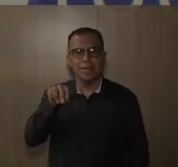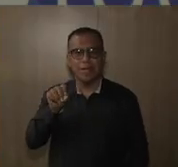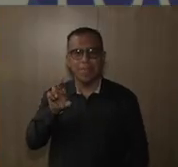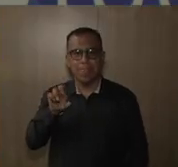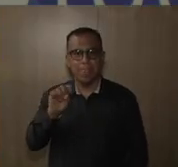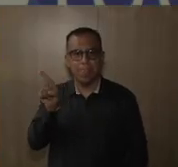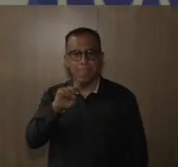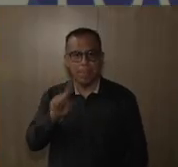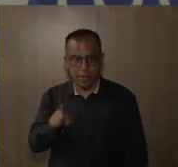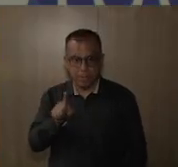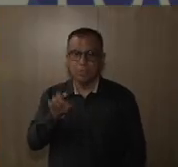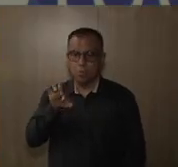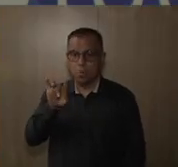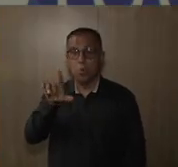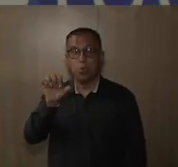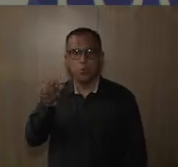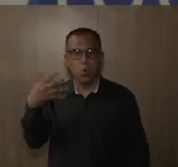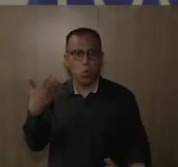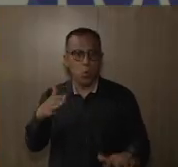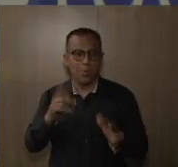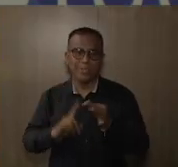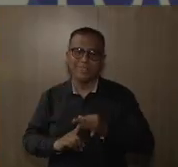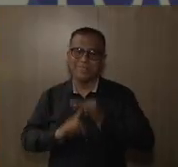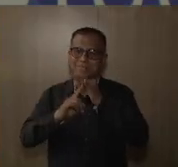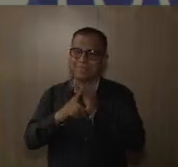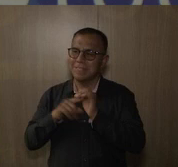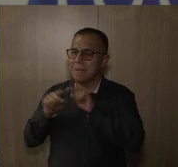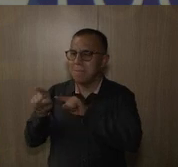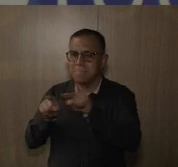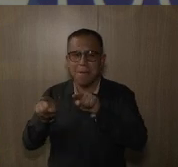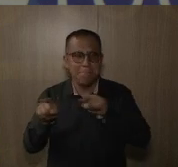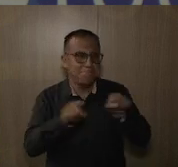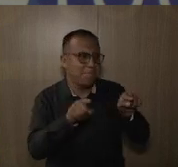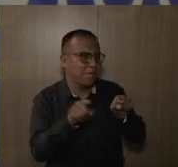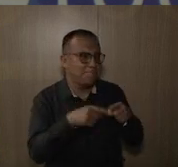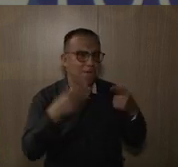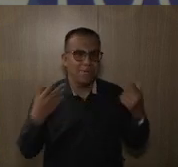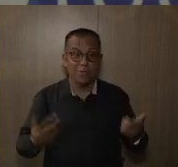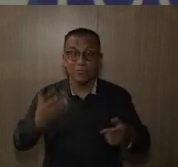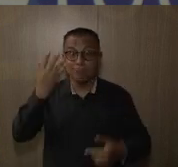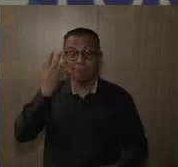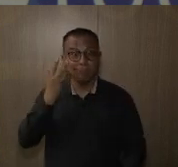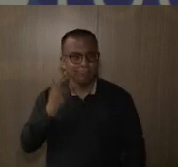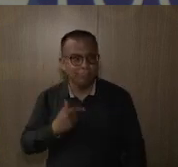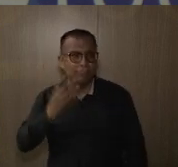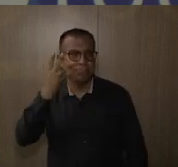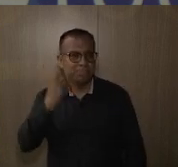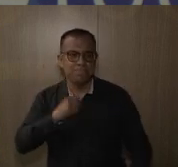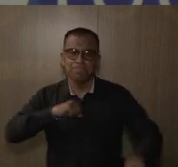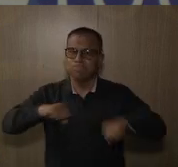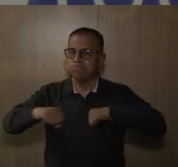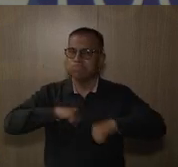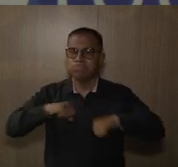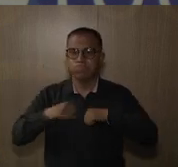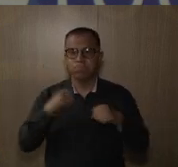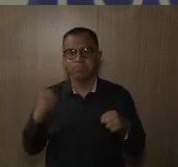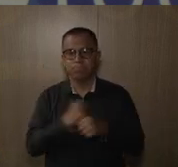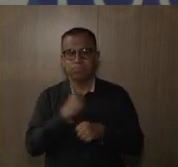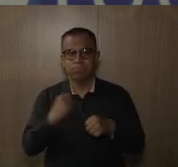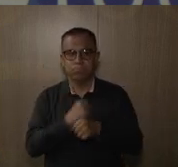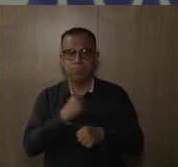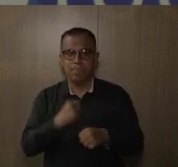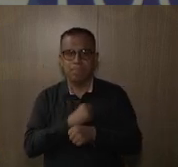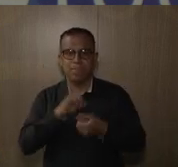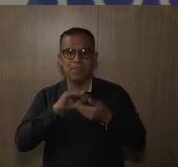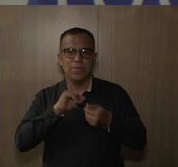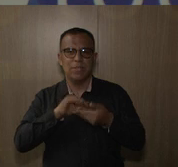preparó un recorrido muy especial con algunas de las personas que día a día trabajan para facilitar los procesos